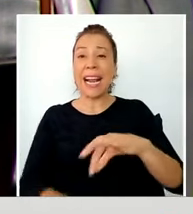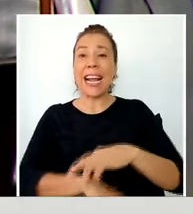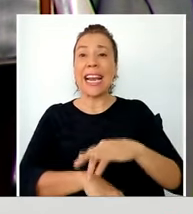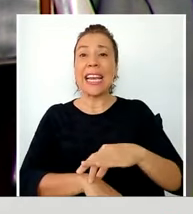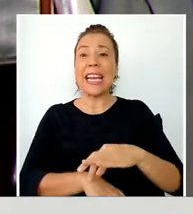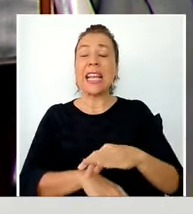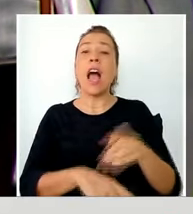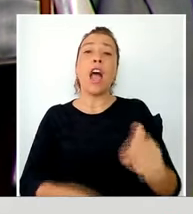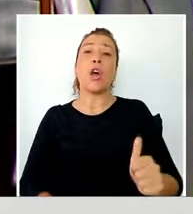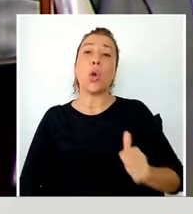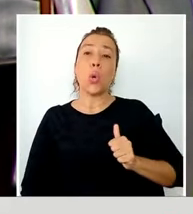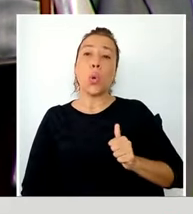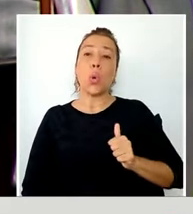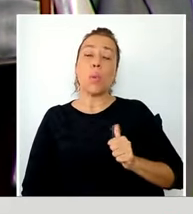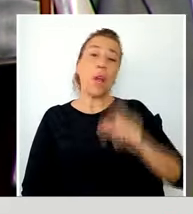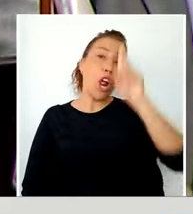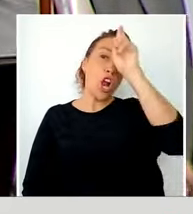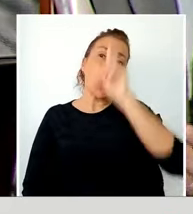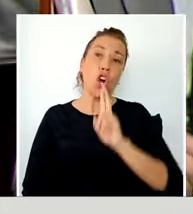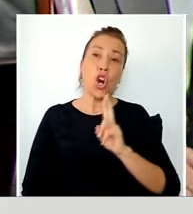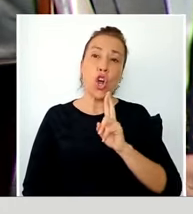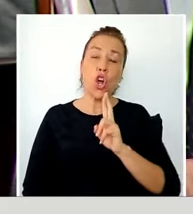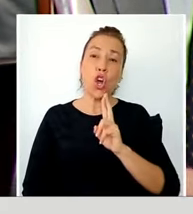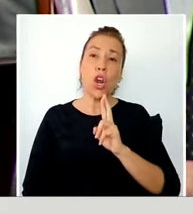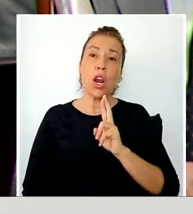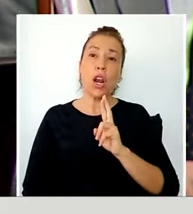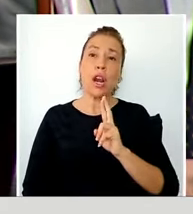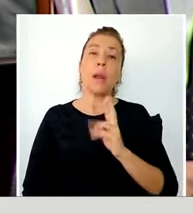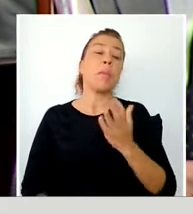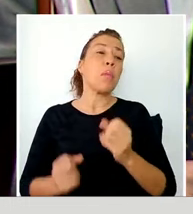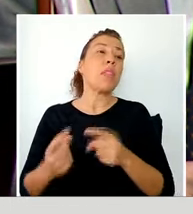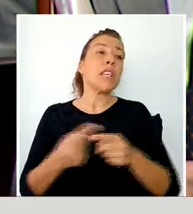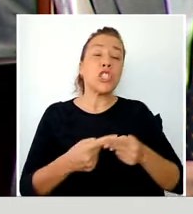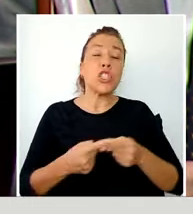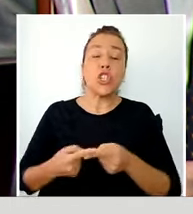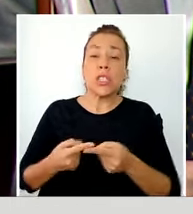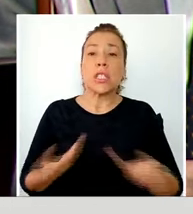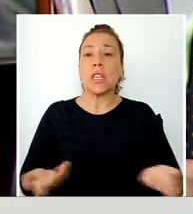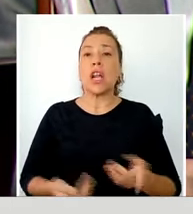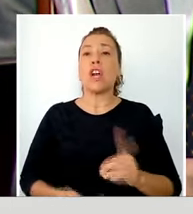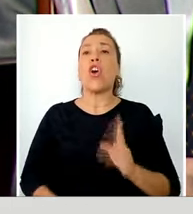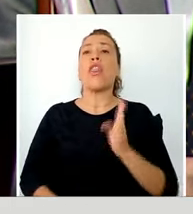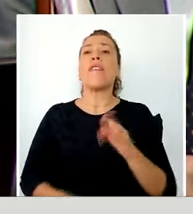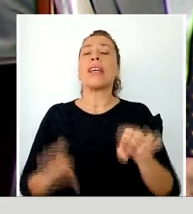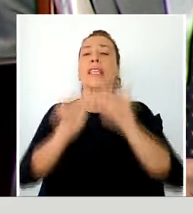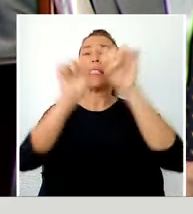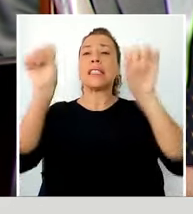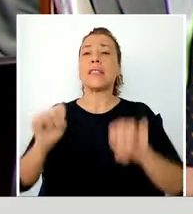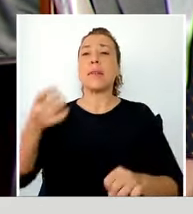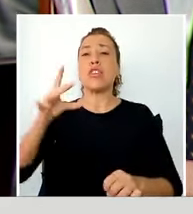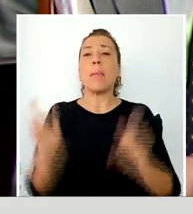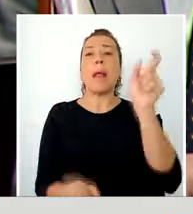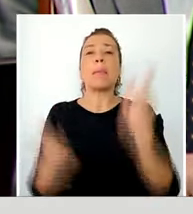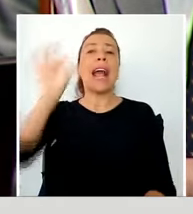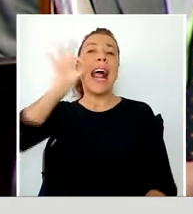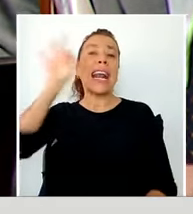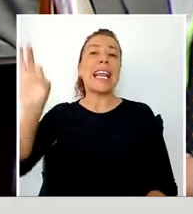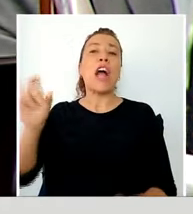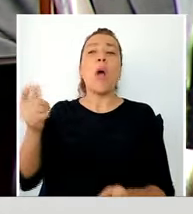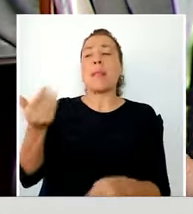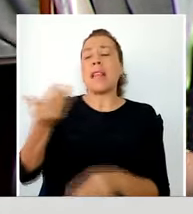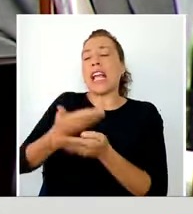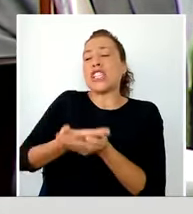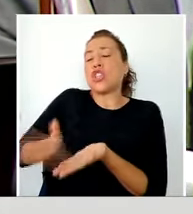un rol que podría ser mucho más social o sea esto no Debería ser un sistema solo para la gente rica o la gente que le sobra la plata